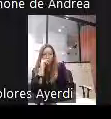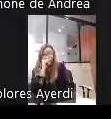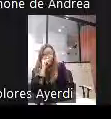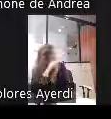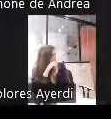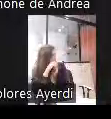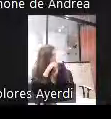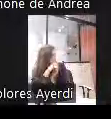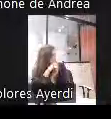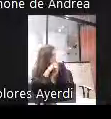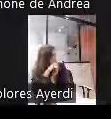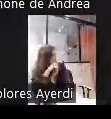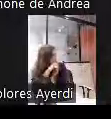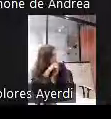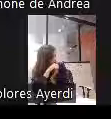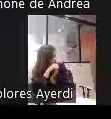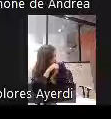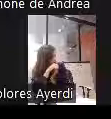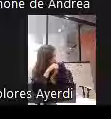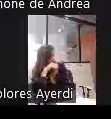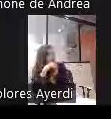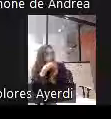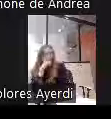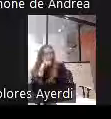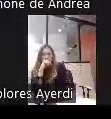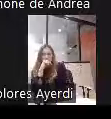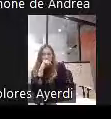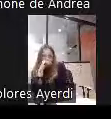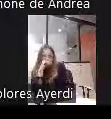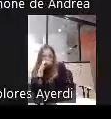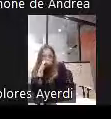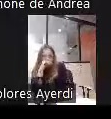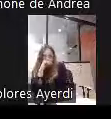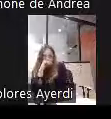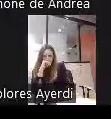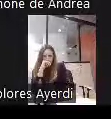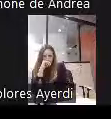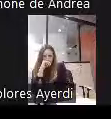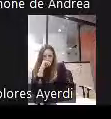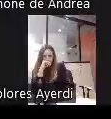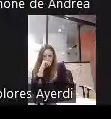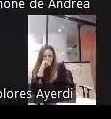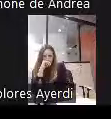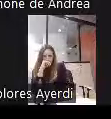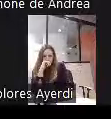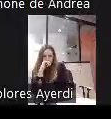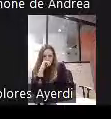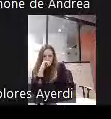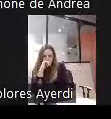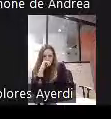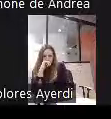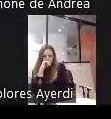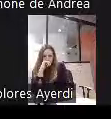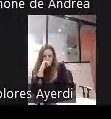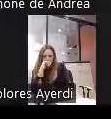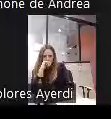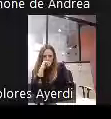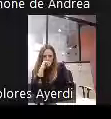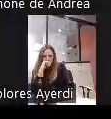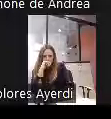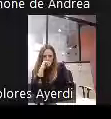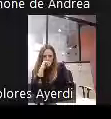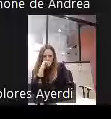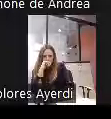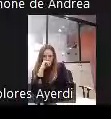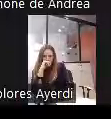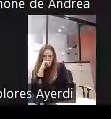episodio, sino también el epicentro. ¿Por qué? Porque es en el epicentro donde se transforma el conflicto, es en la raíz del conflicto, es en la causa arraigal